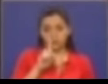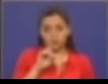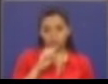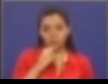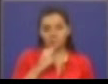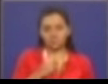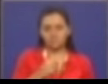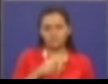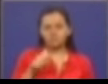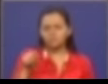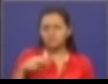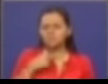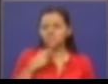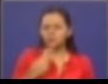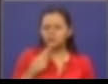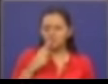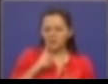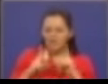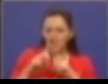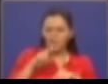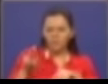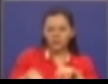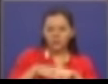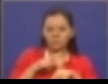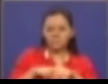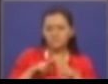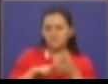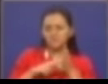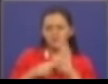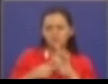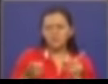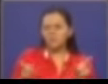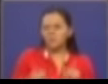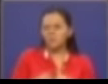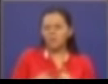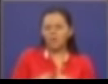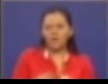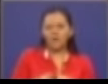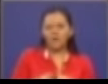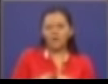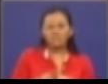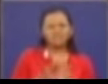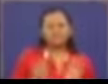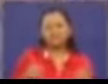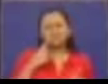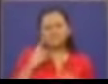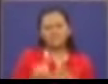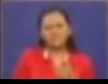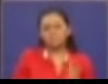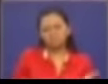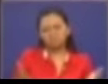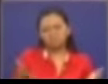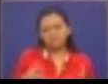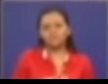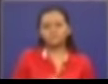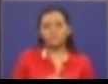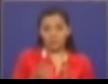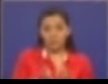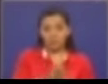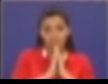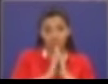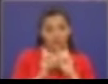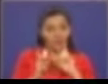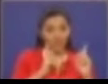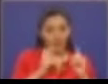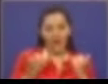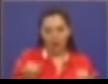semana: este llamado al diálogo nacional es en un momento ya inadecuado. Pedían diálogo